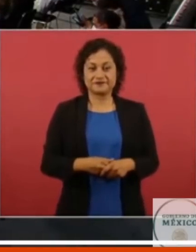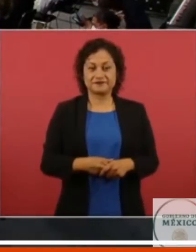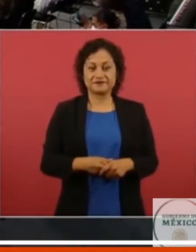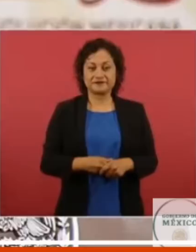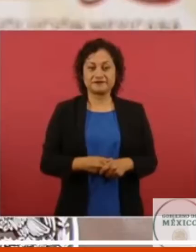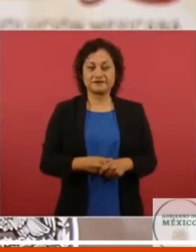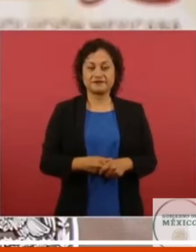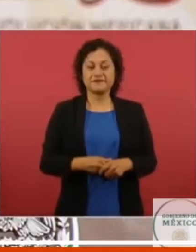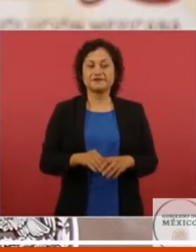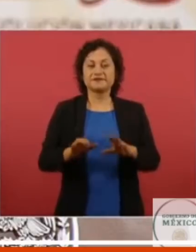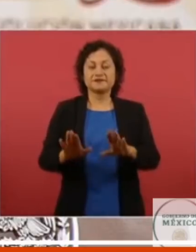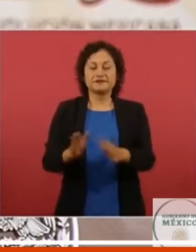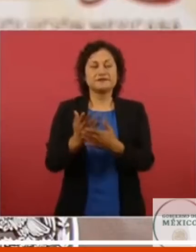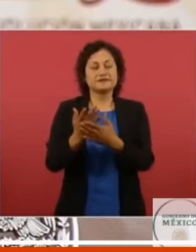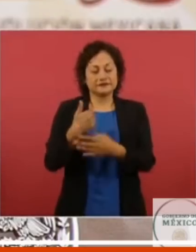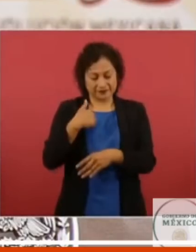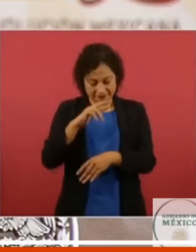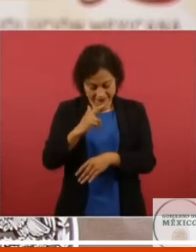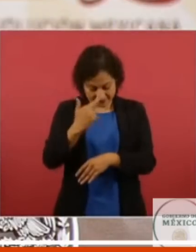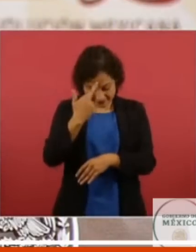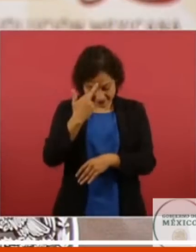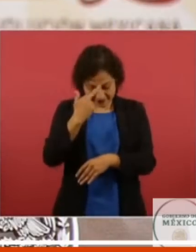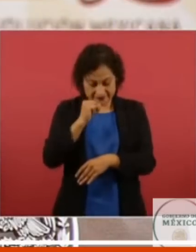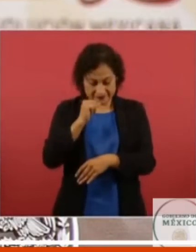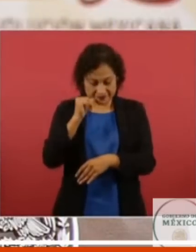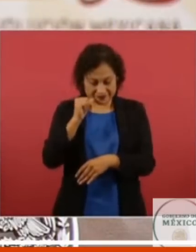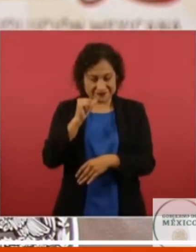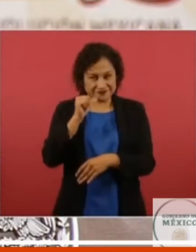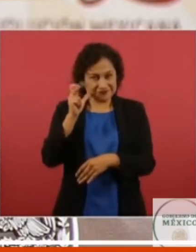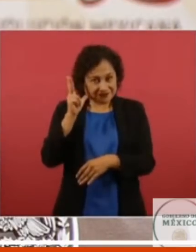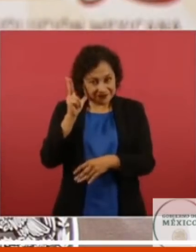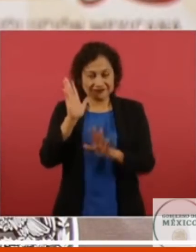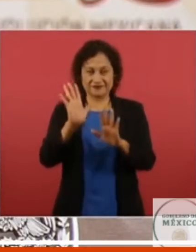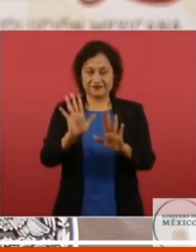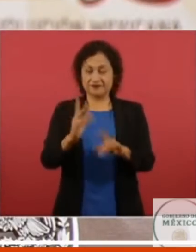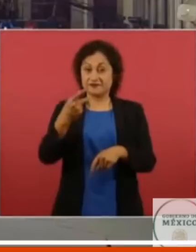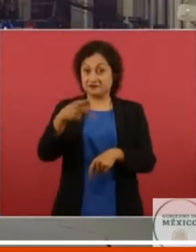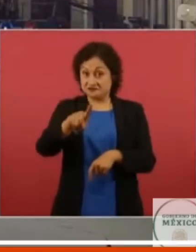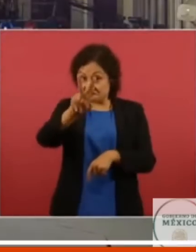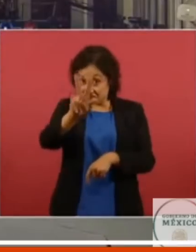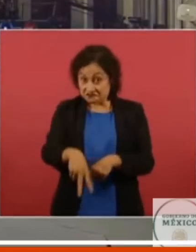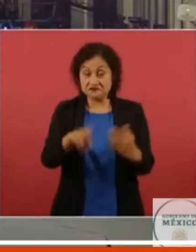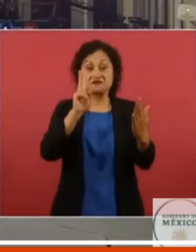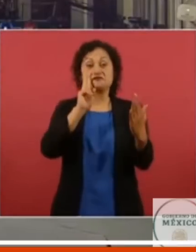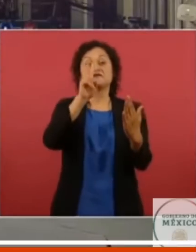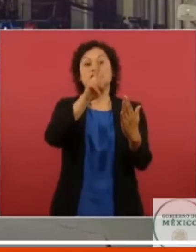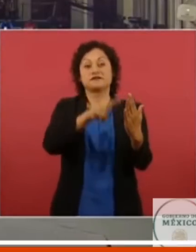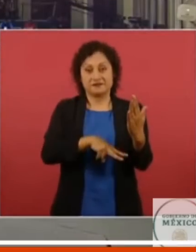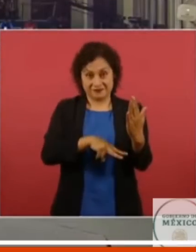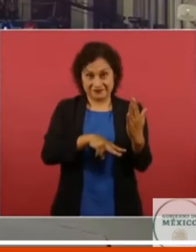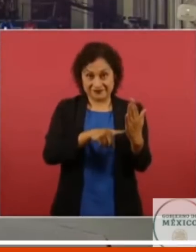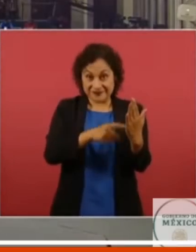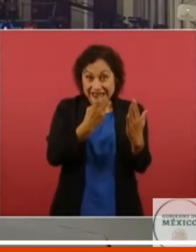Ahora me voy a acordar, pero de ayer o antier, pero si se ve este texto con lo que decía